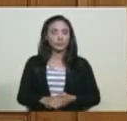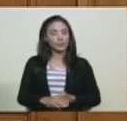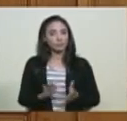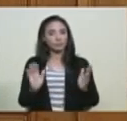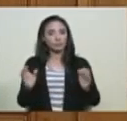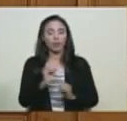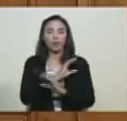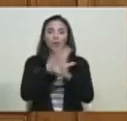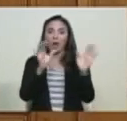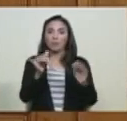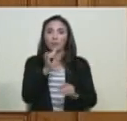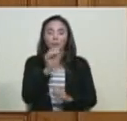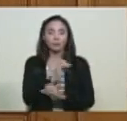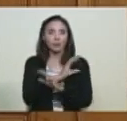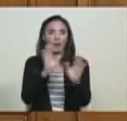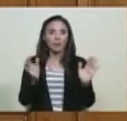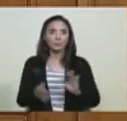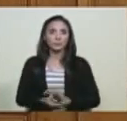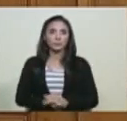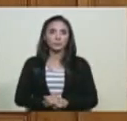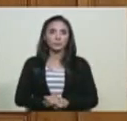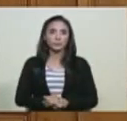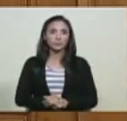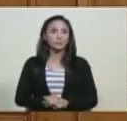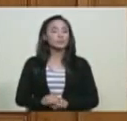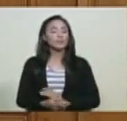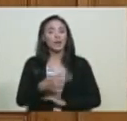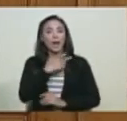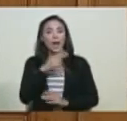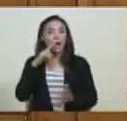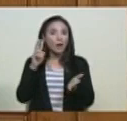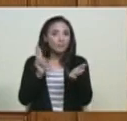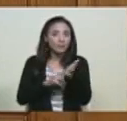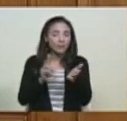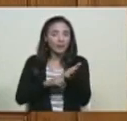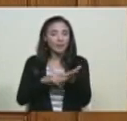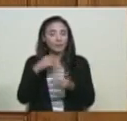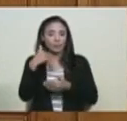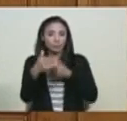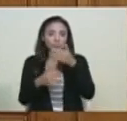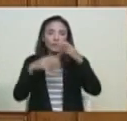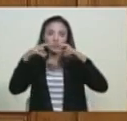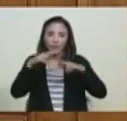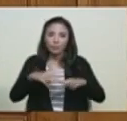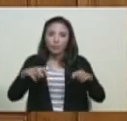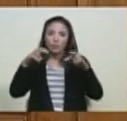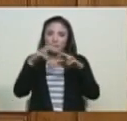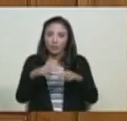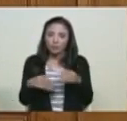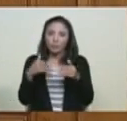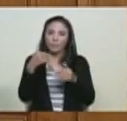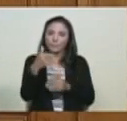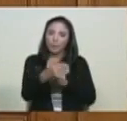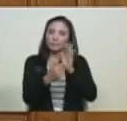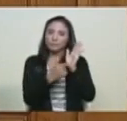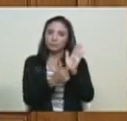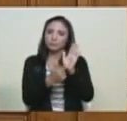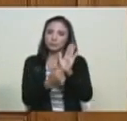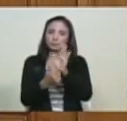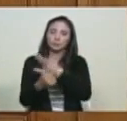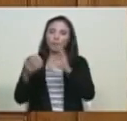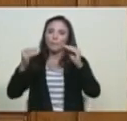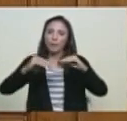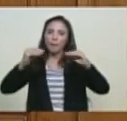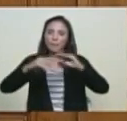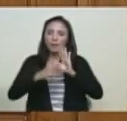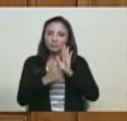Repudio. La verdad seguirá aflorando cada vez más, cada día que pase. Tendremos más elementos